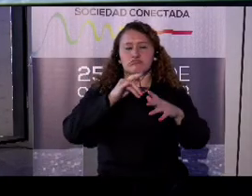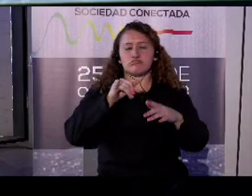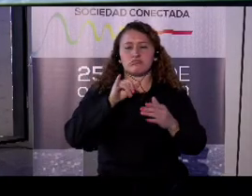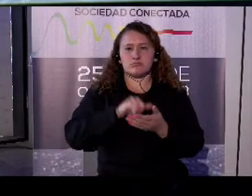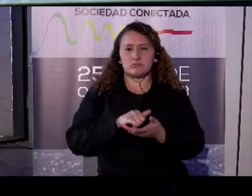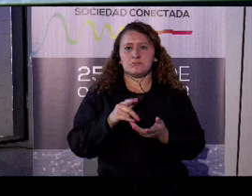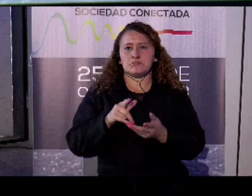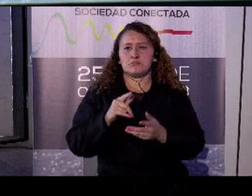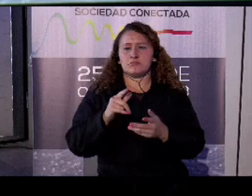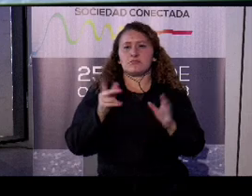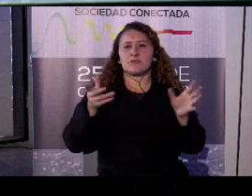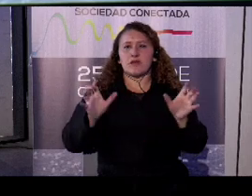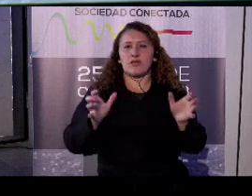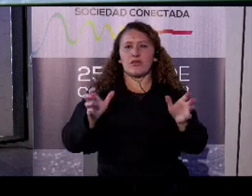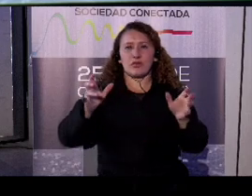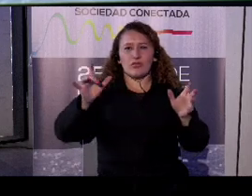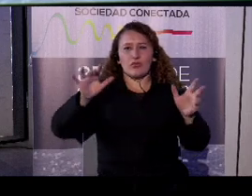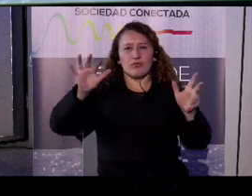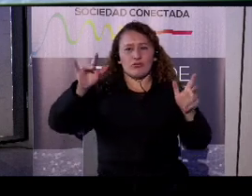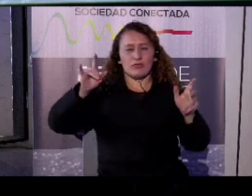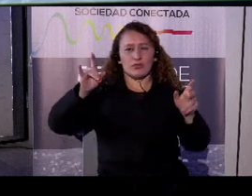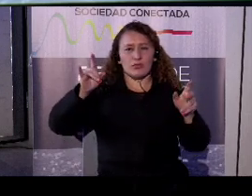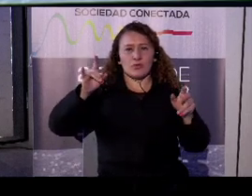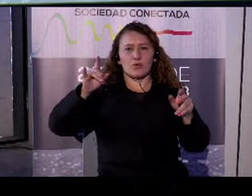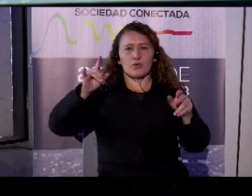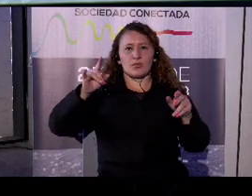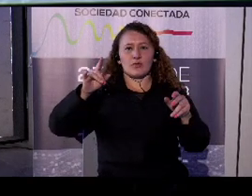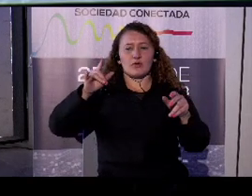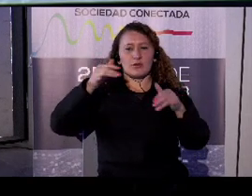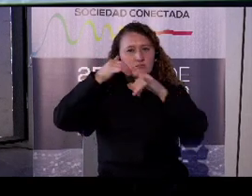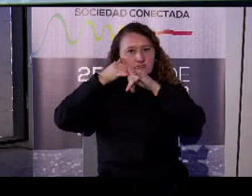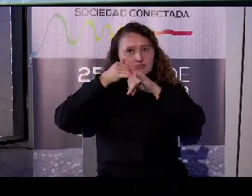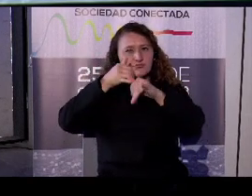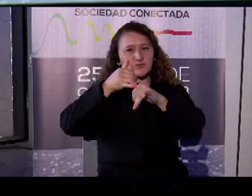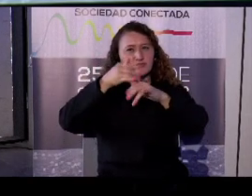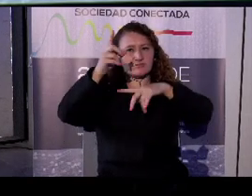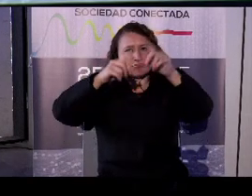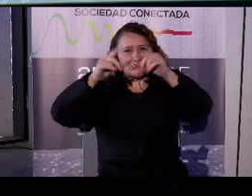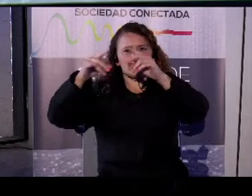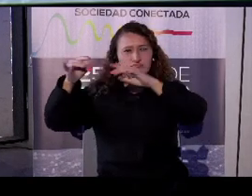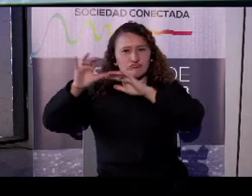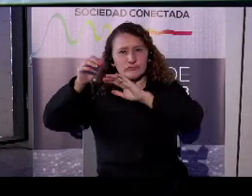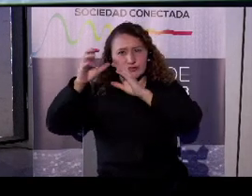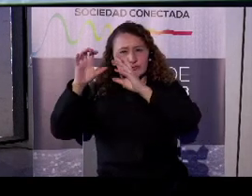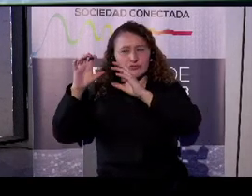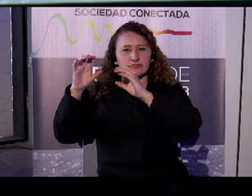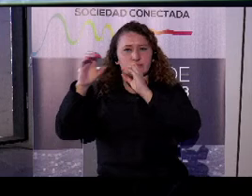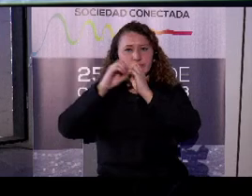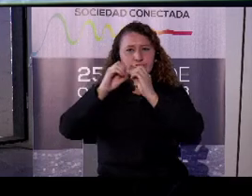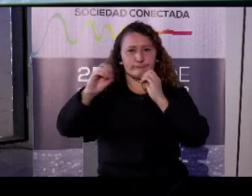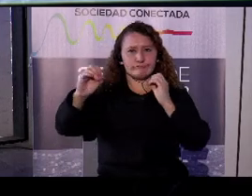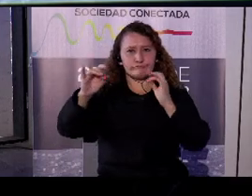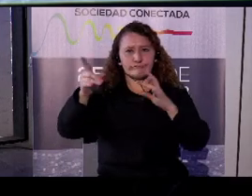todo esto entre con imt las simulaciones